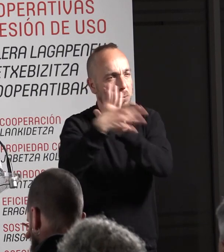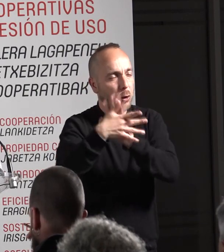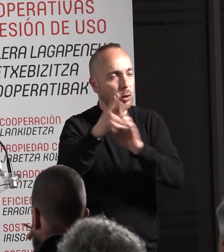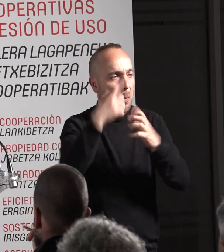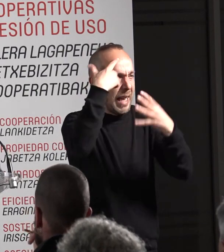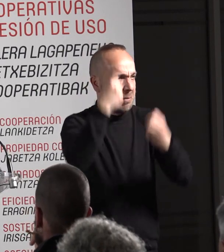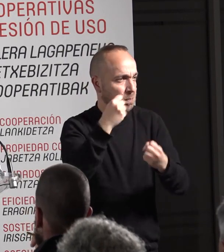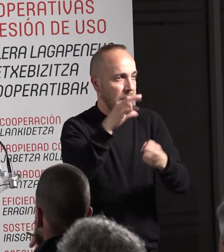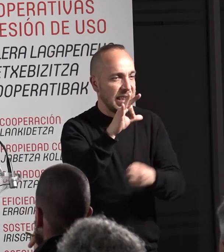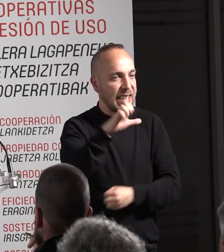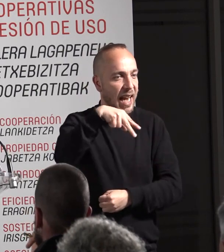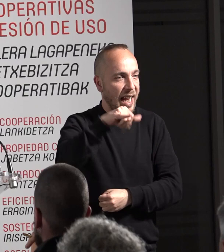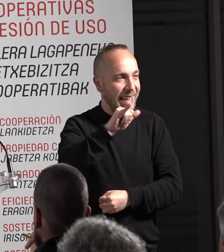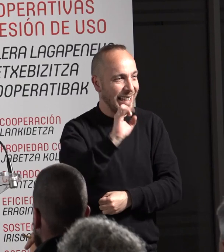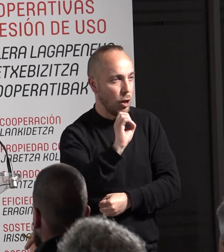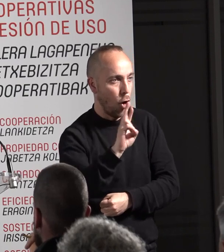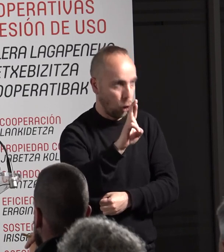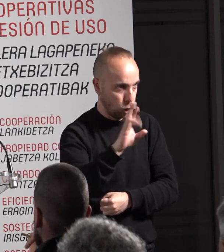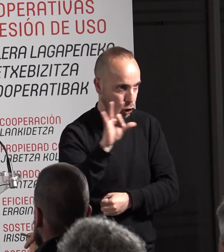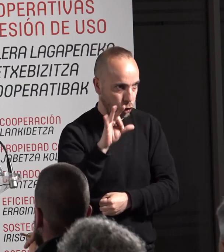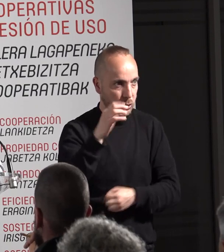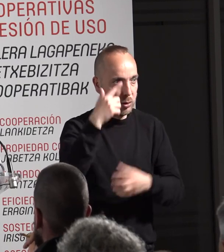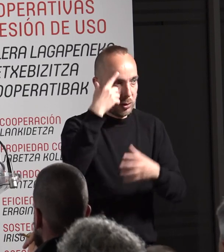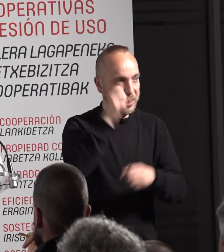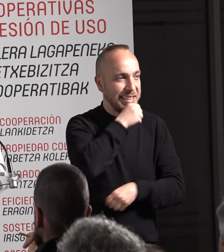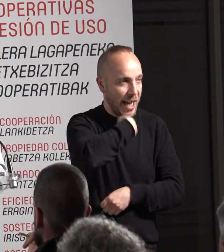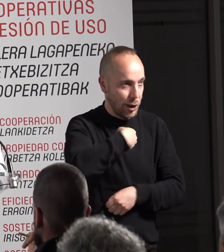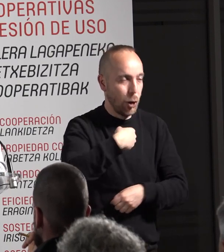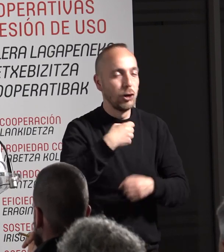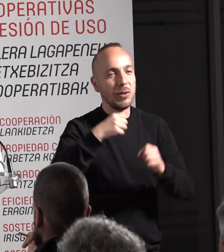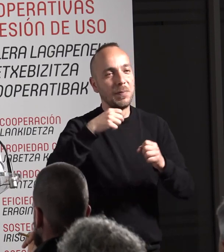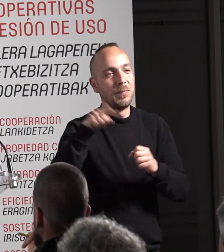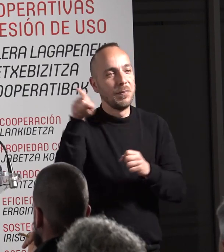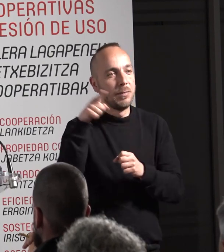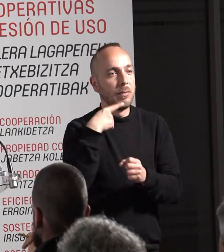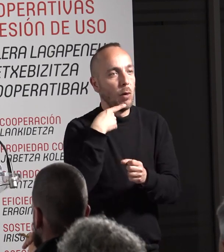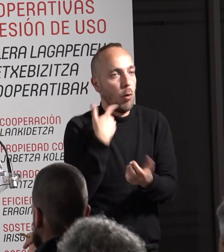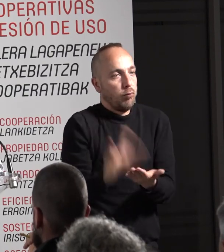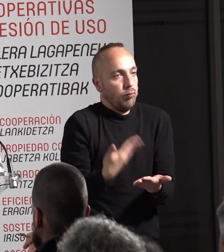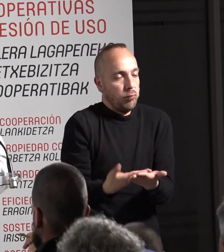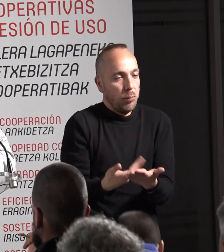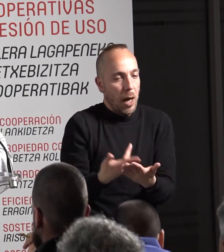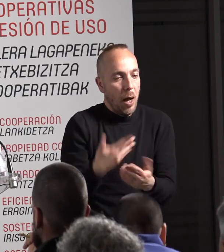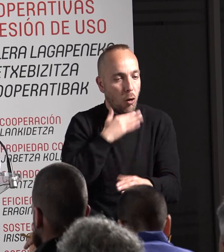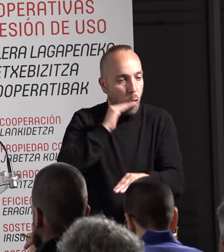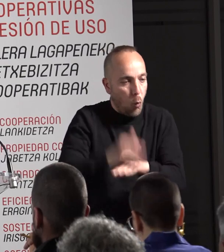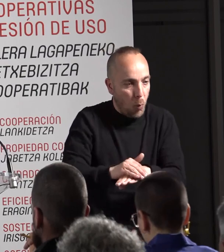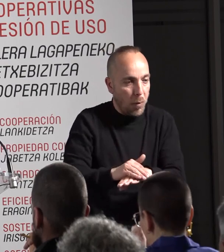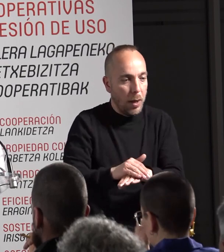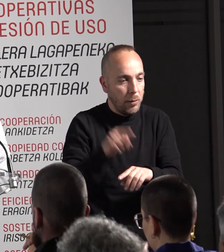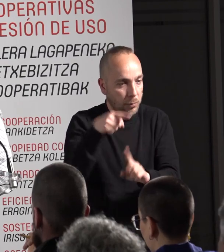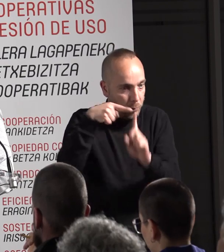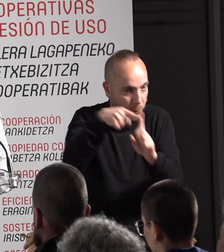aquí se puede entrar en eso, digamos, es una garantía de cumplimiento de esa inserción, de esa destino.